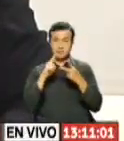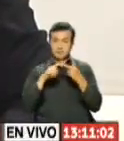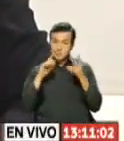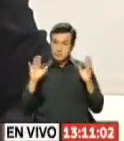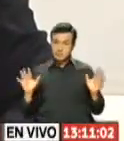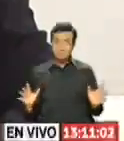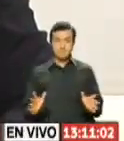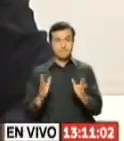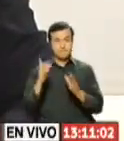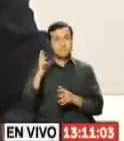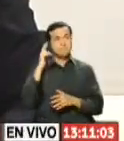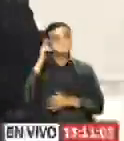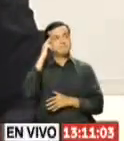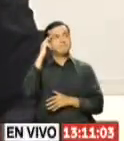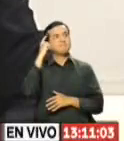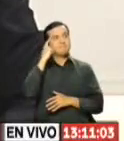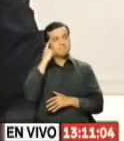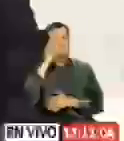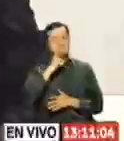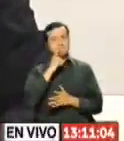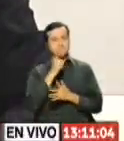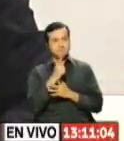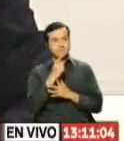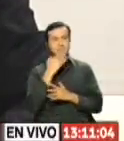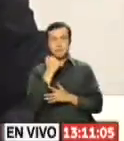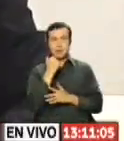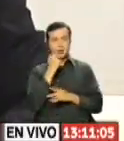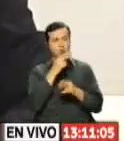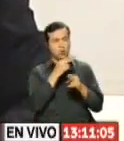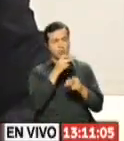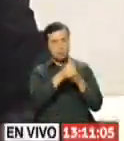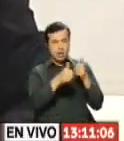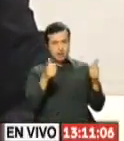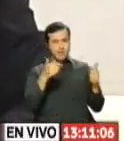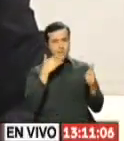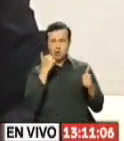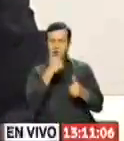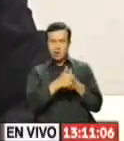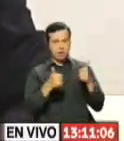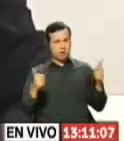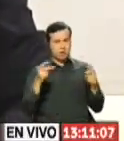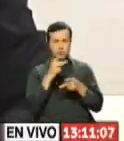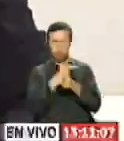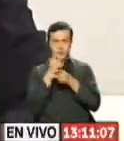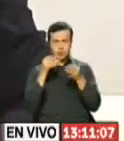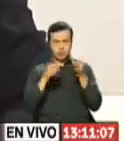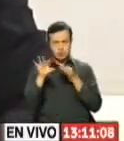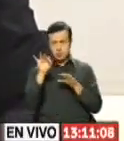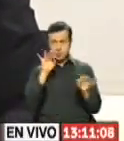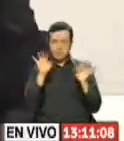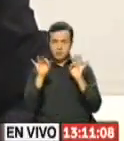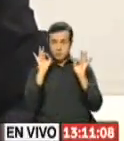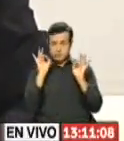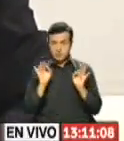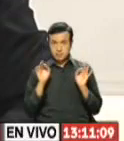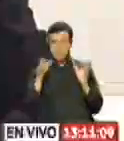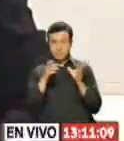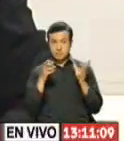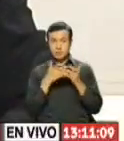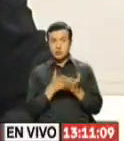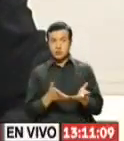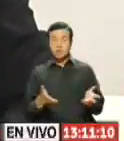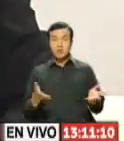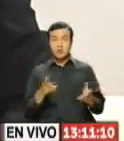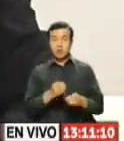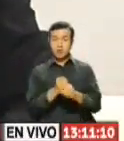promover la reflexión necesaria para tener los mejores nombres y los mejores candidatos en el Consejo de la Judicatura. Esto no solamente